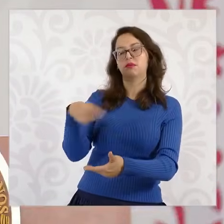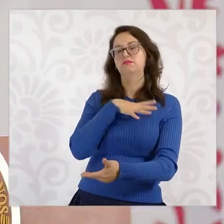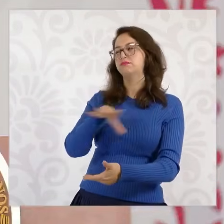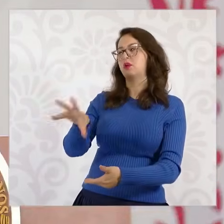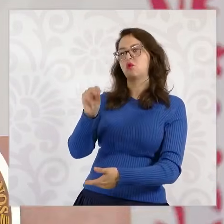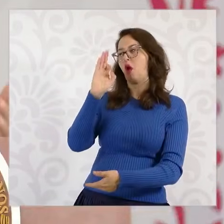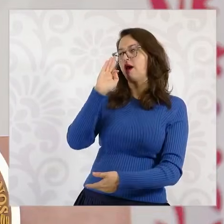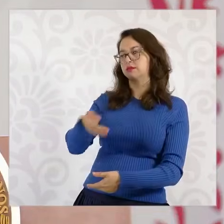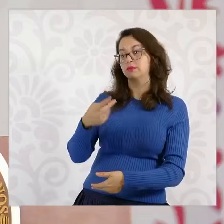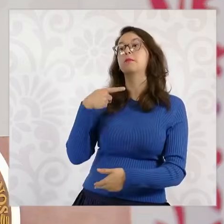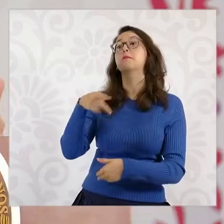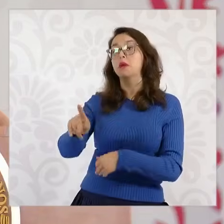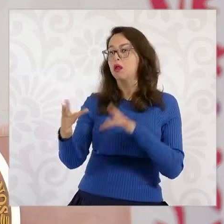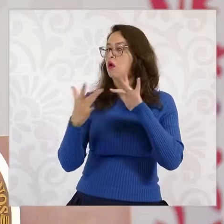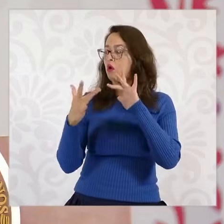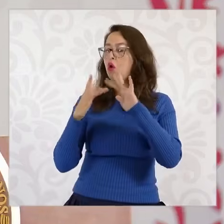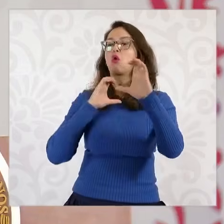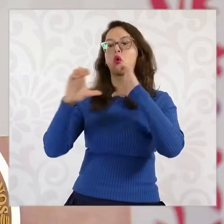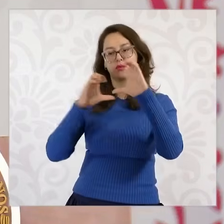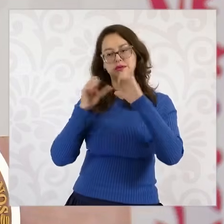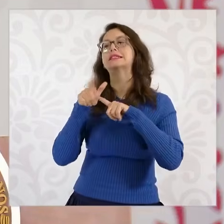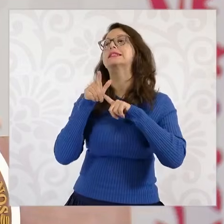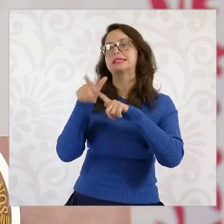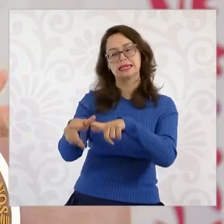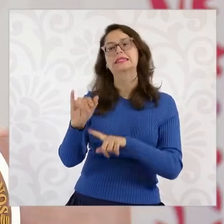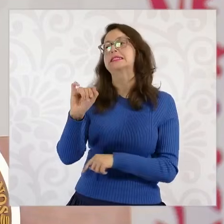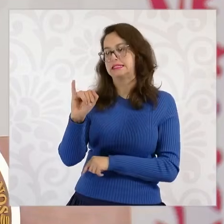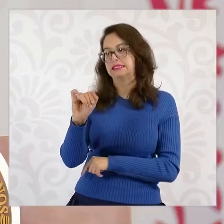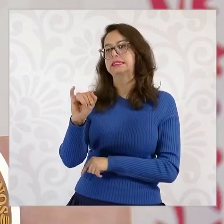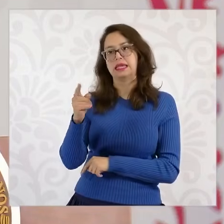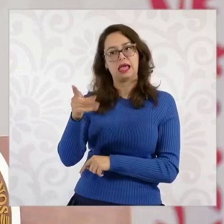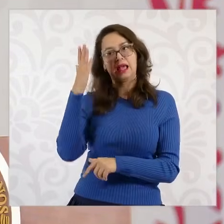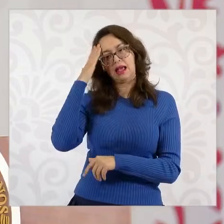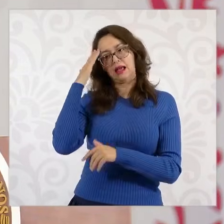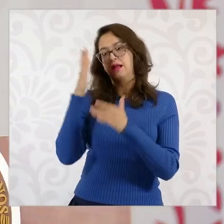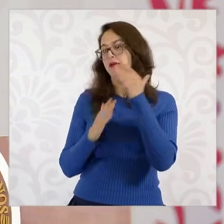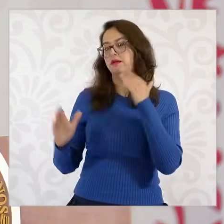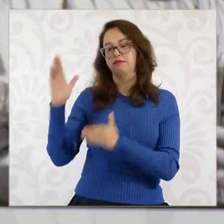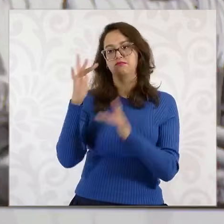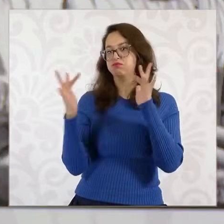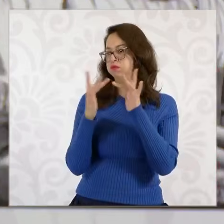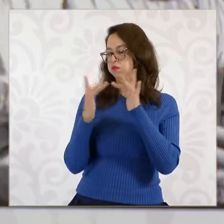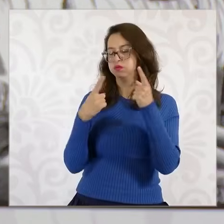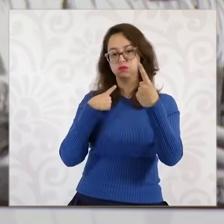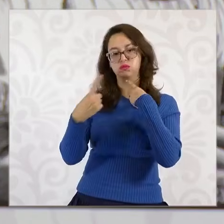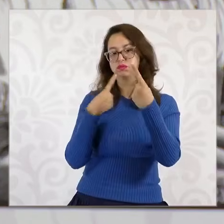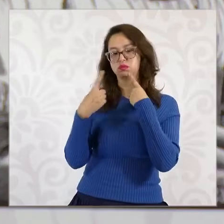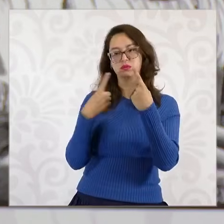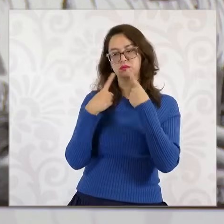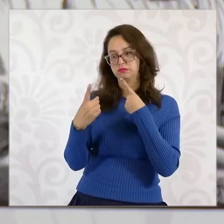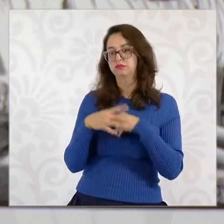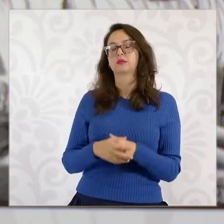comunicación con la Comisión, con los organismos de Naciones Unidas y con el Alto Comisionado de Derechos Humanos de